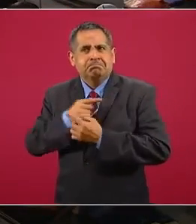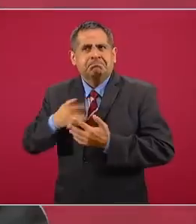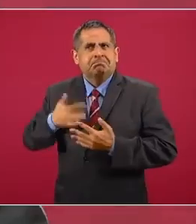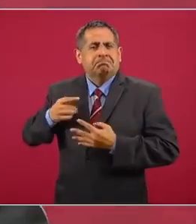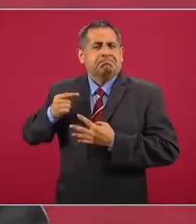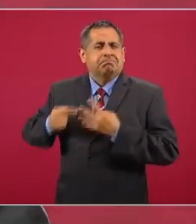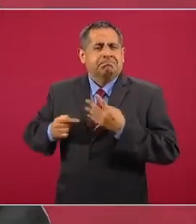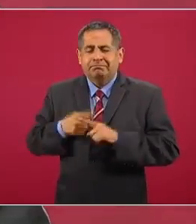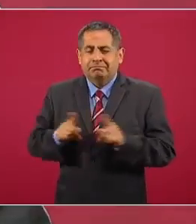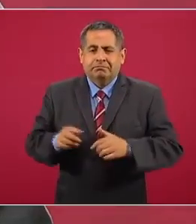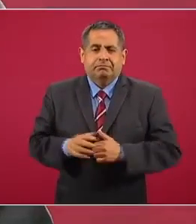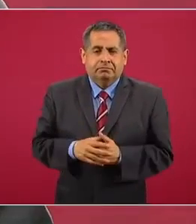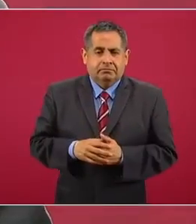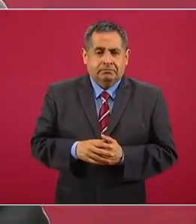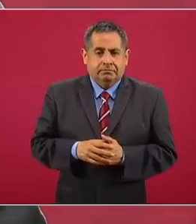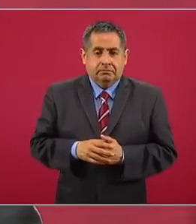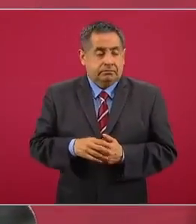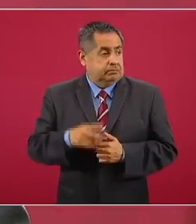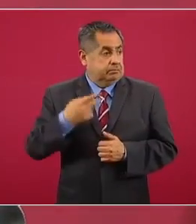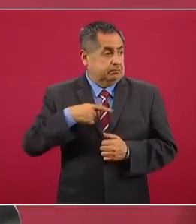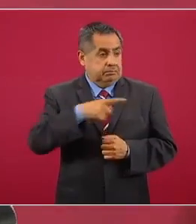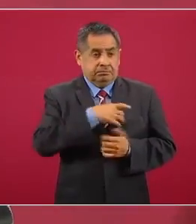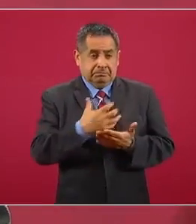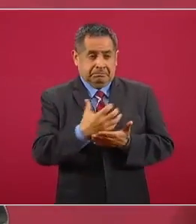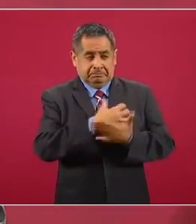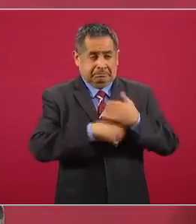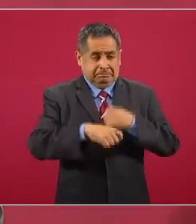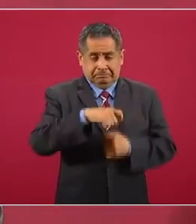Siempre he dicho también que no todo el que tiene es malvado.